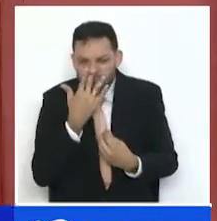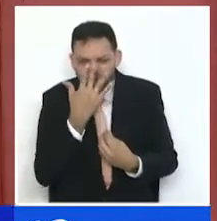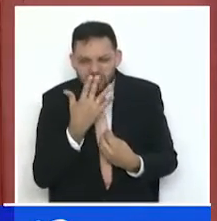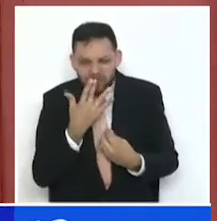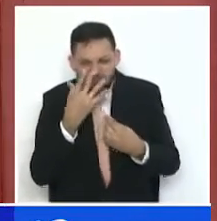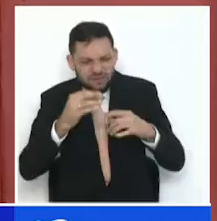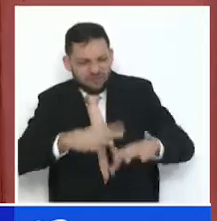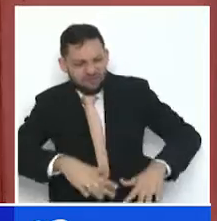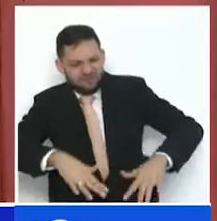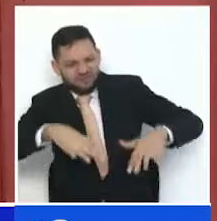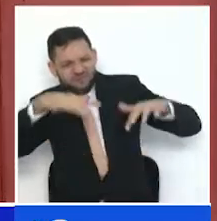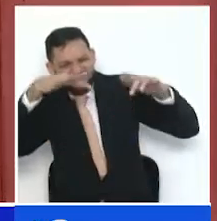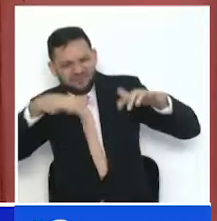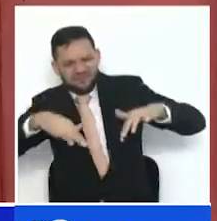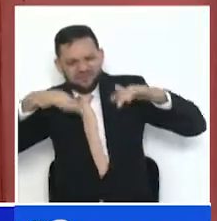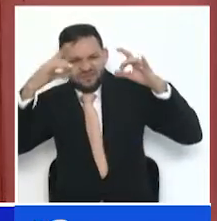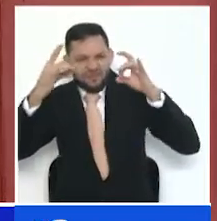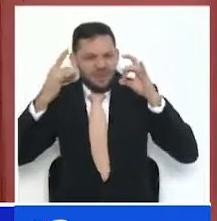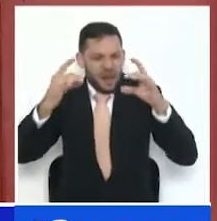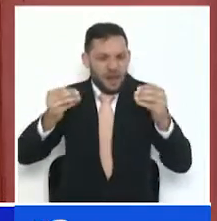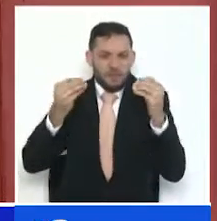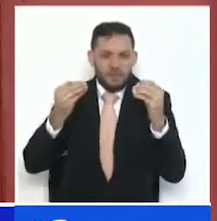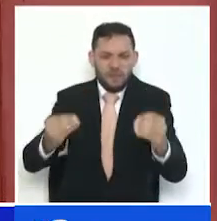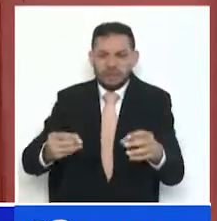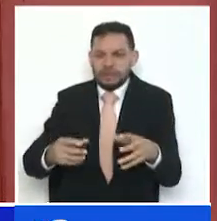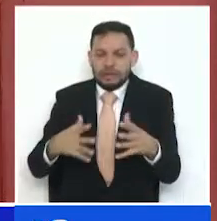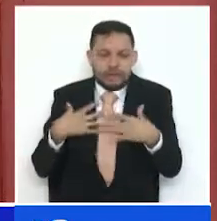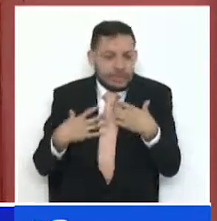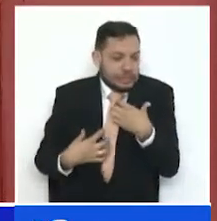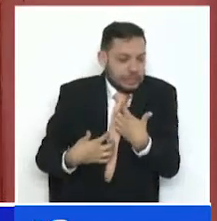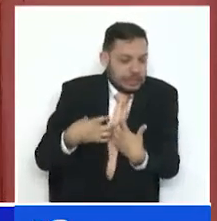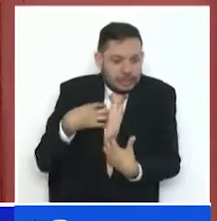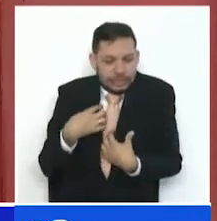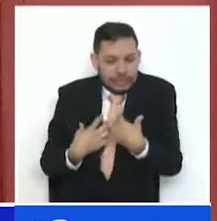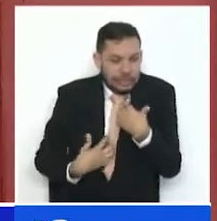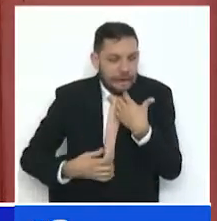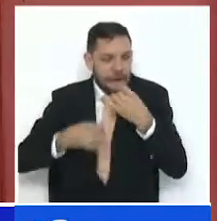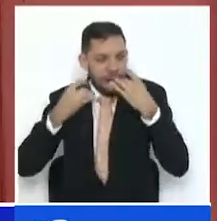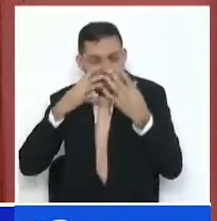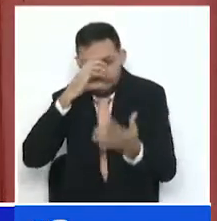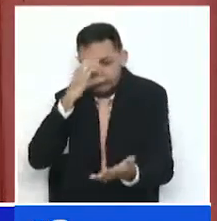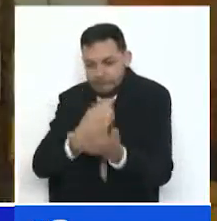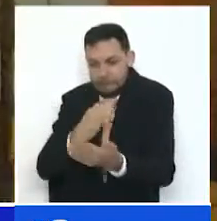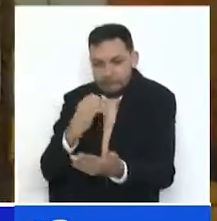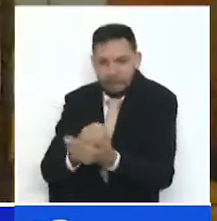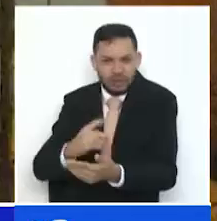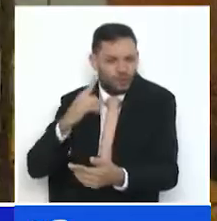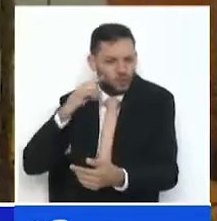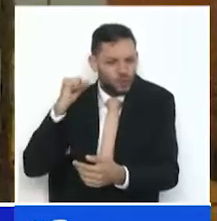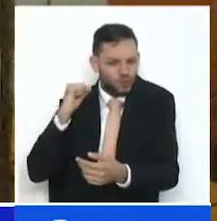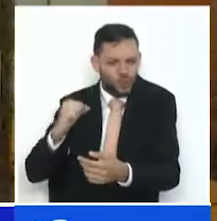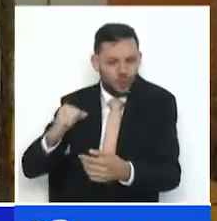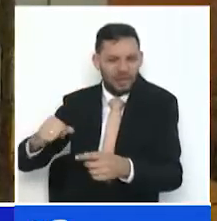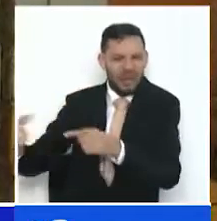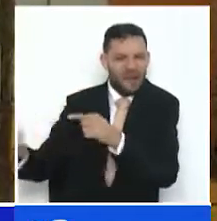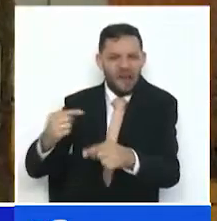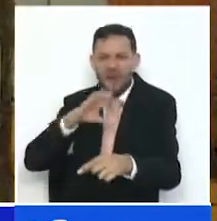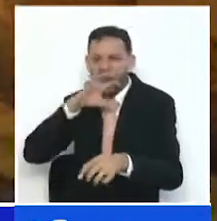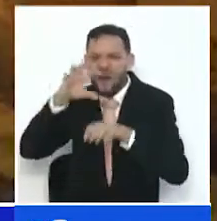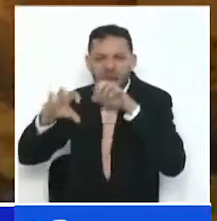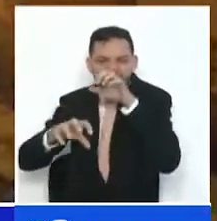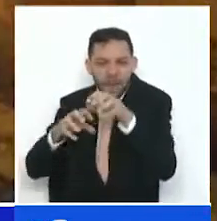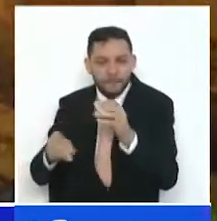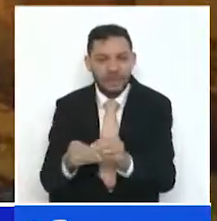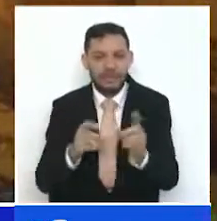está horrible, vea, eso no es humero ahí afuera. Y en sí, ahí mismo nos enderezamos nosotros y qué bullicio tan horrible. La Policía Metropolitana de